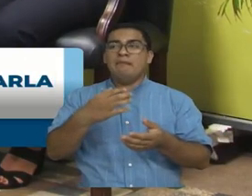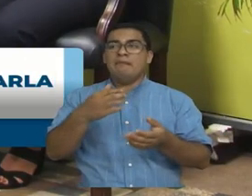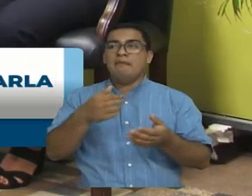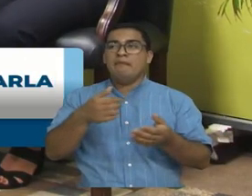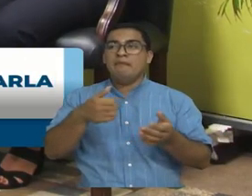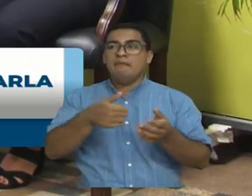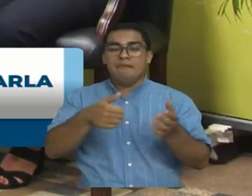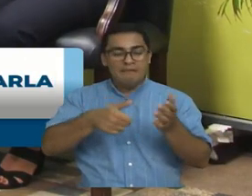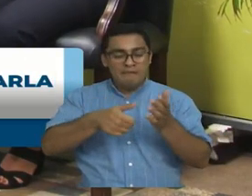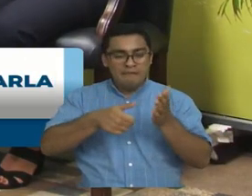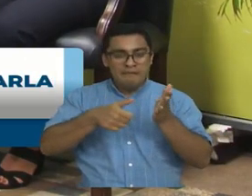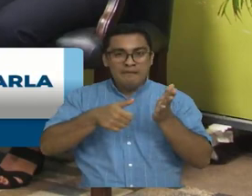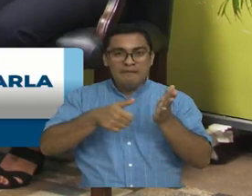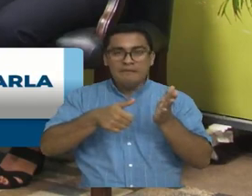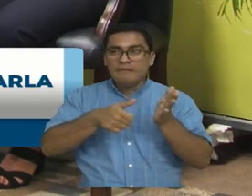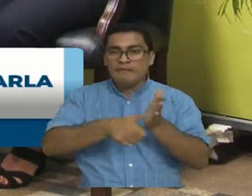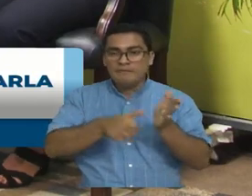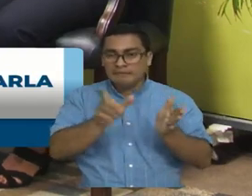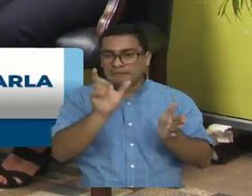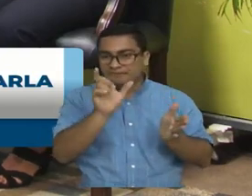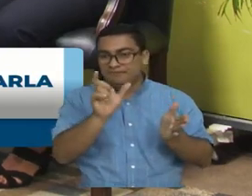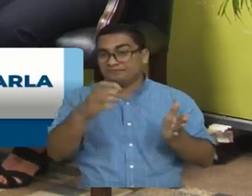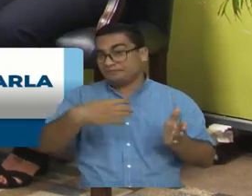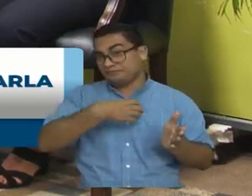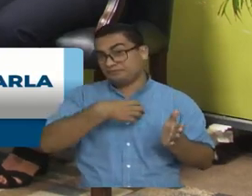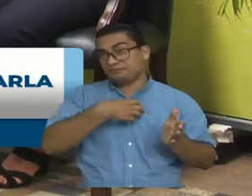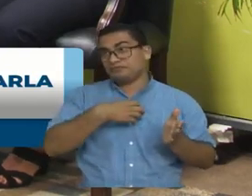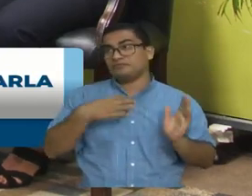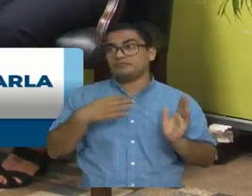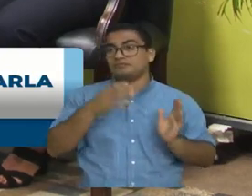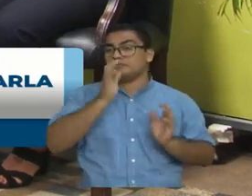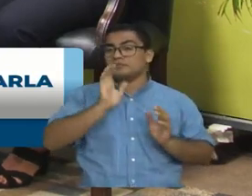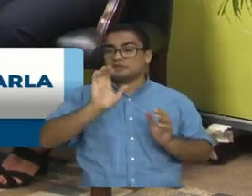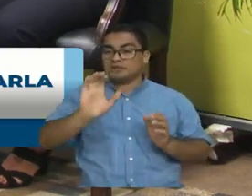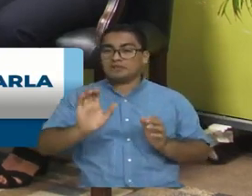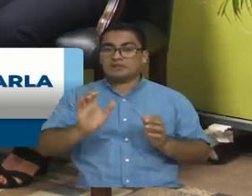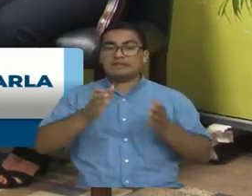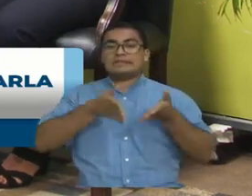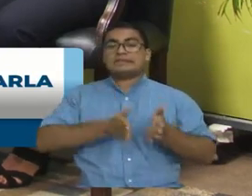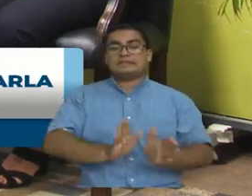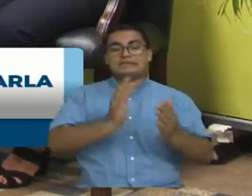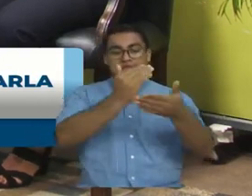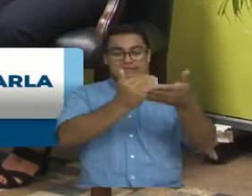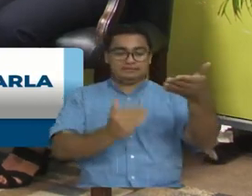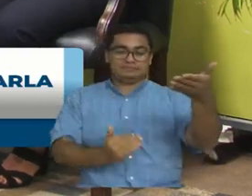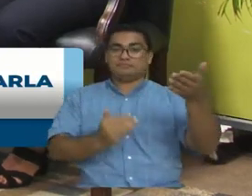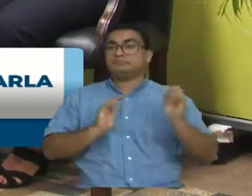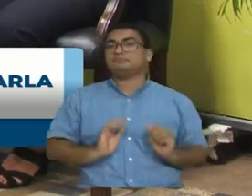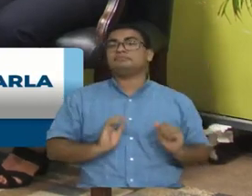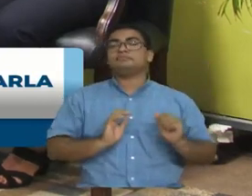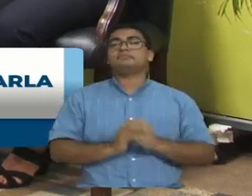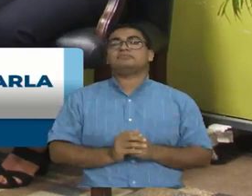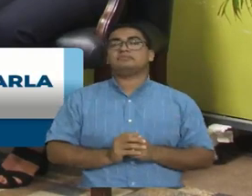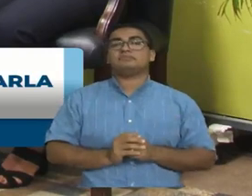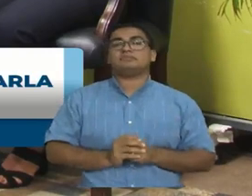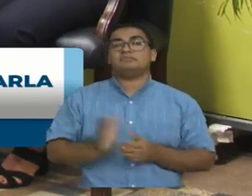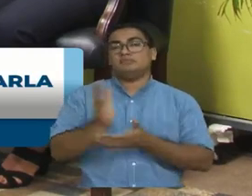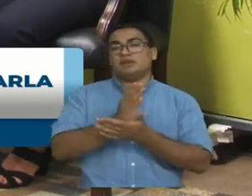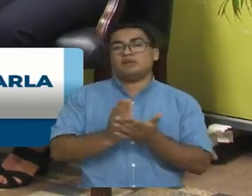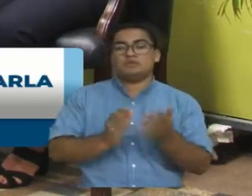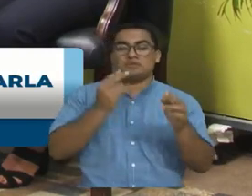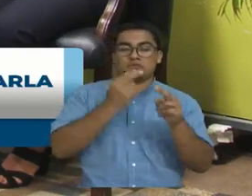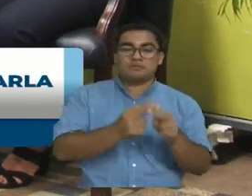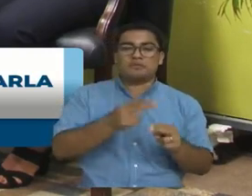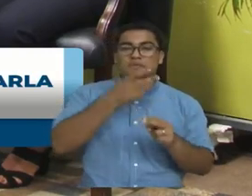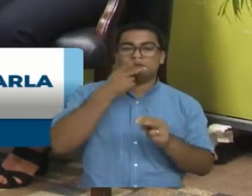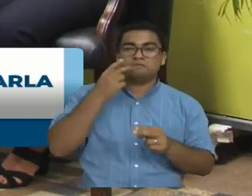su documentación de identificación personal, en el caso de los niños, pues la partida de nacimiento y algunos datos de los